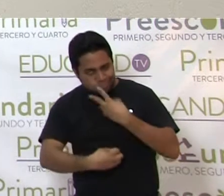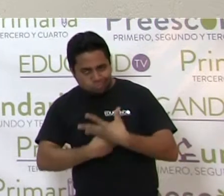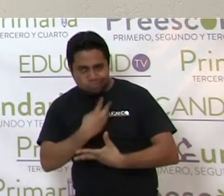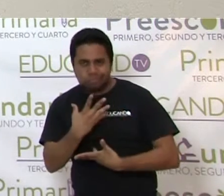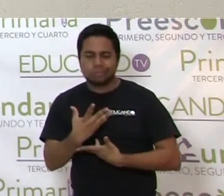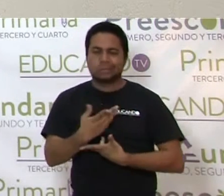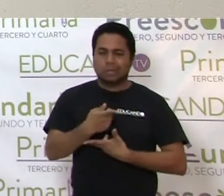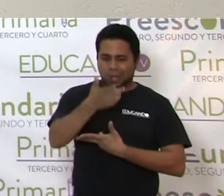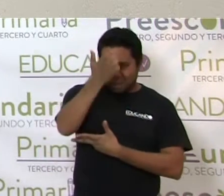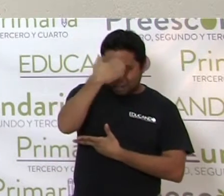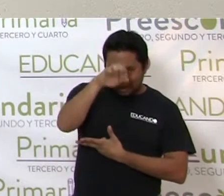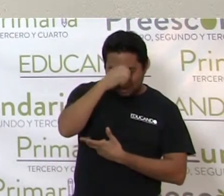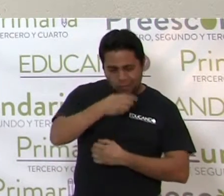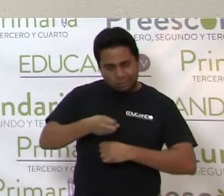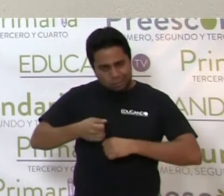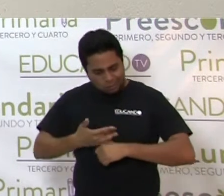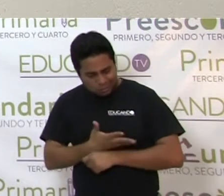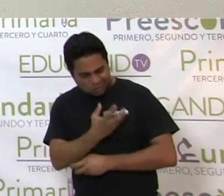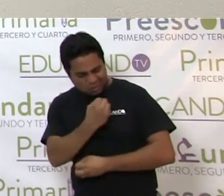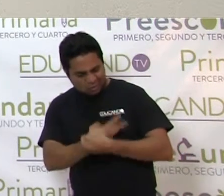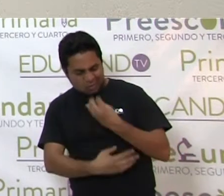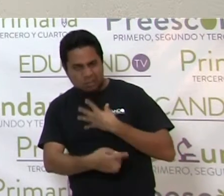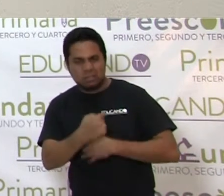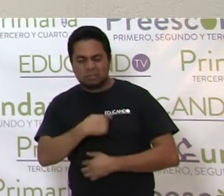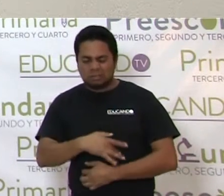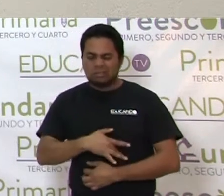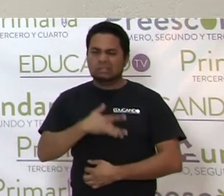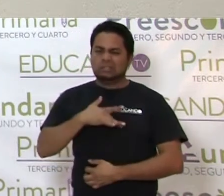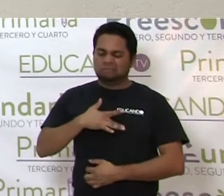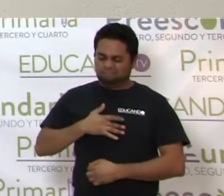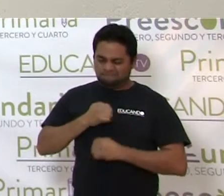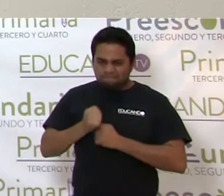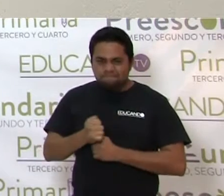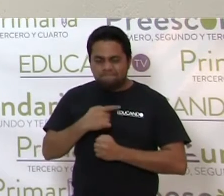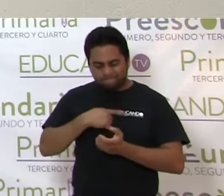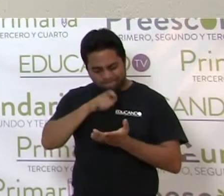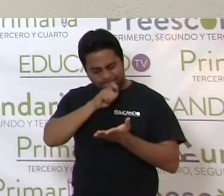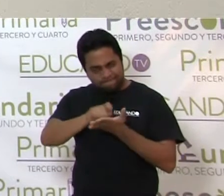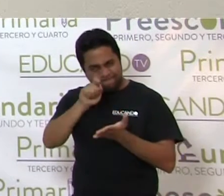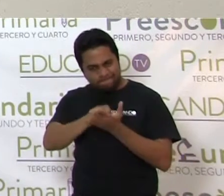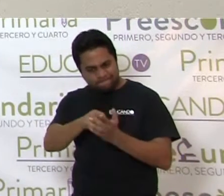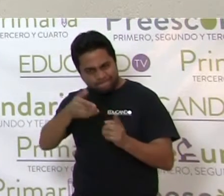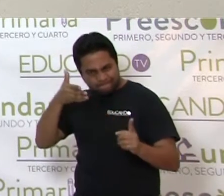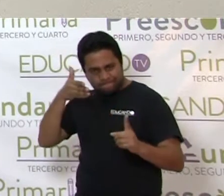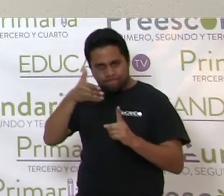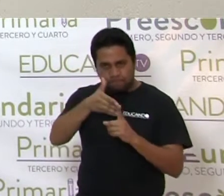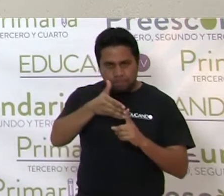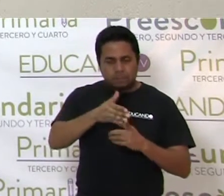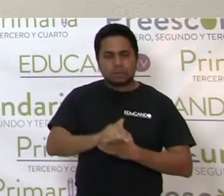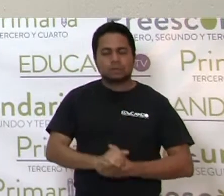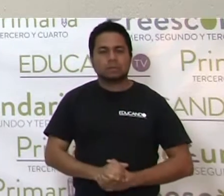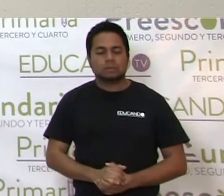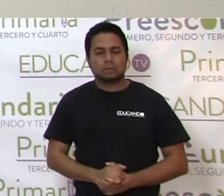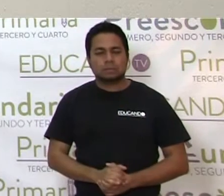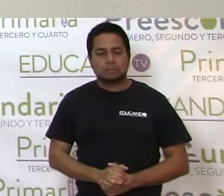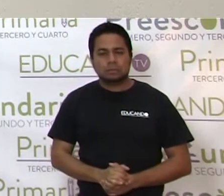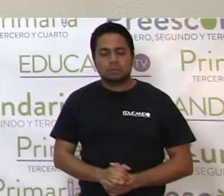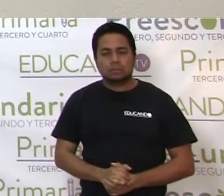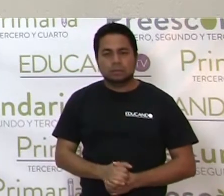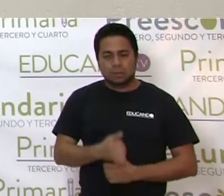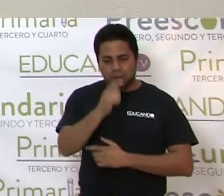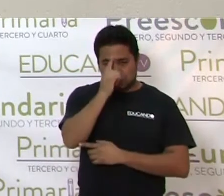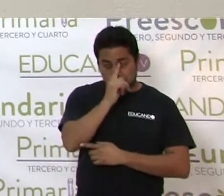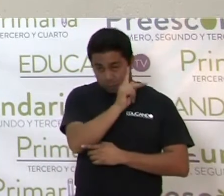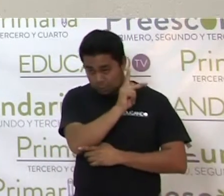su rabia me dieron el coraje para persistir en esta tarea otoñal. Para todos